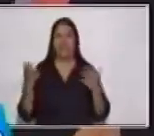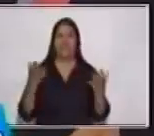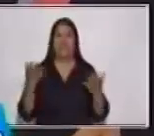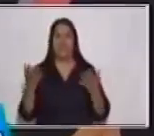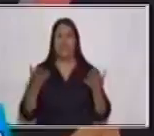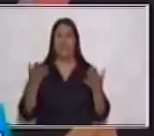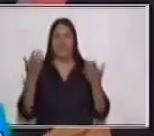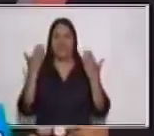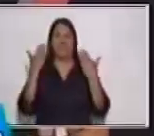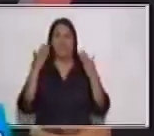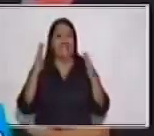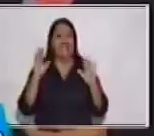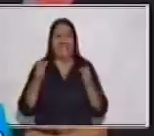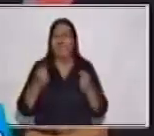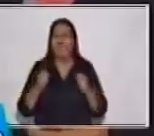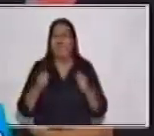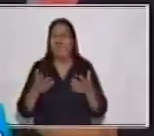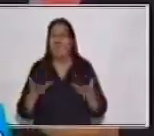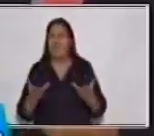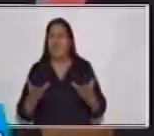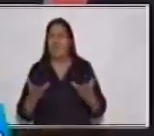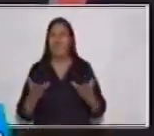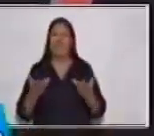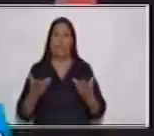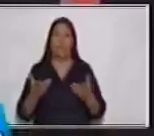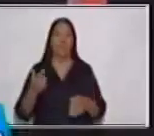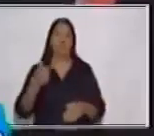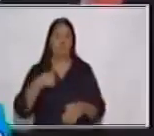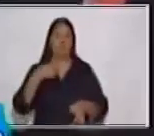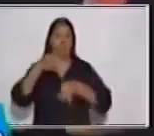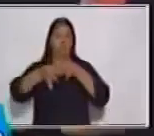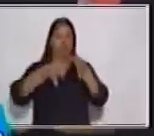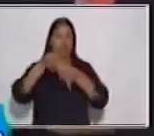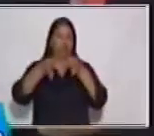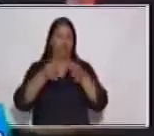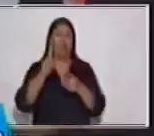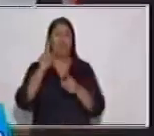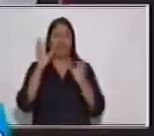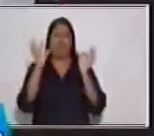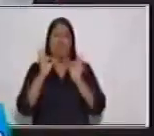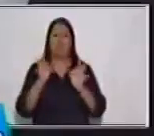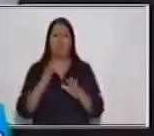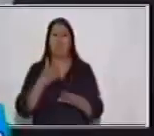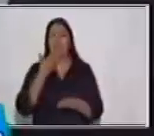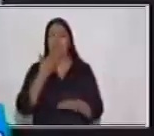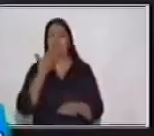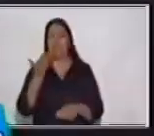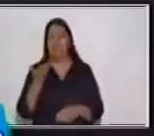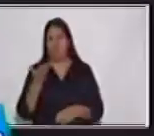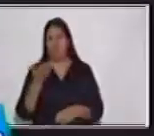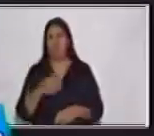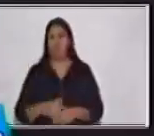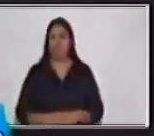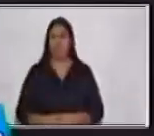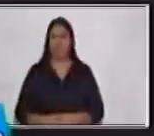hacer. En este caso yo lo voy a explicar de una manera muy práctica. Primero, el 2 que